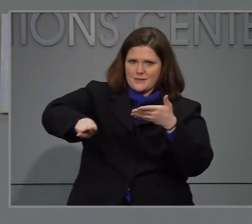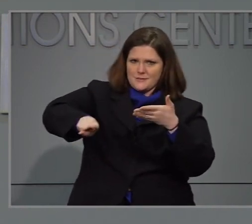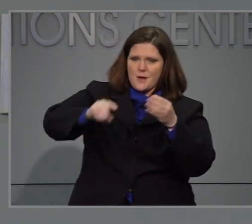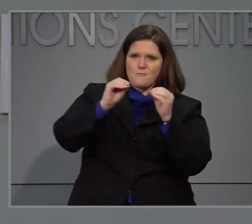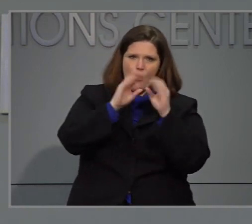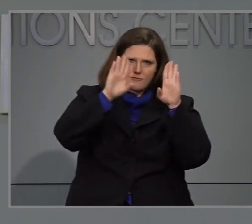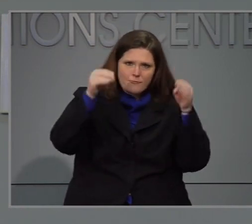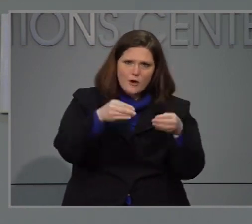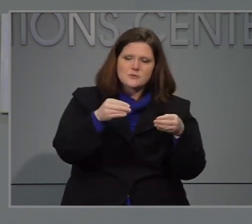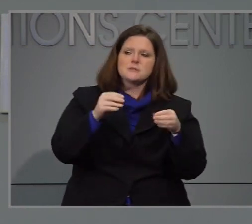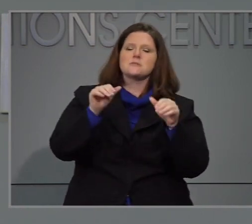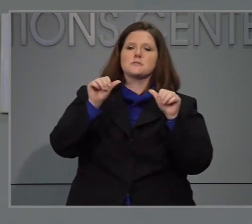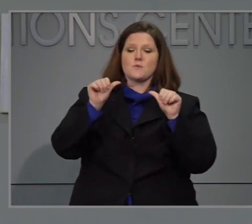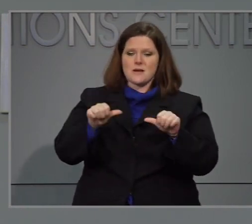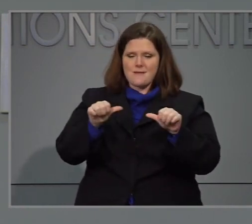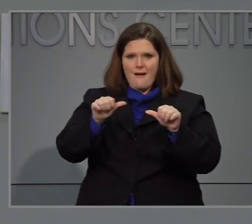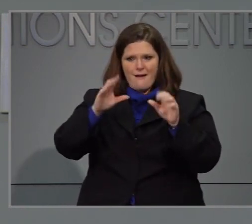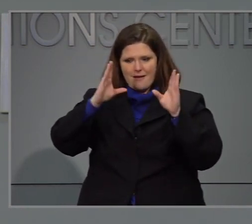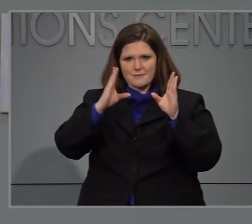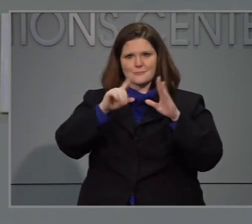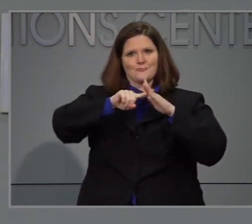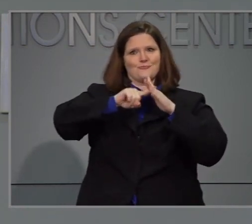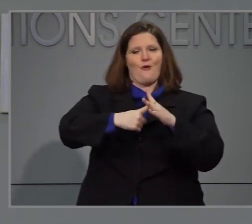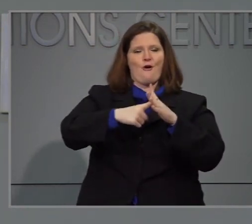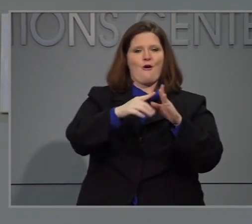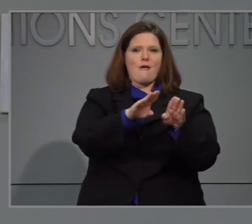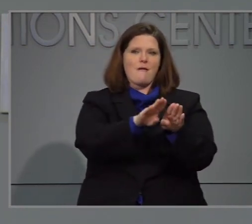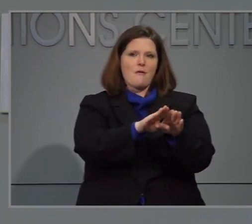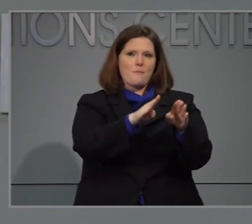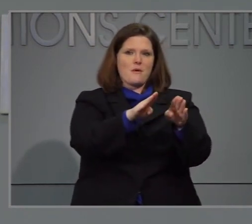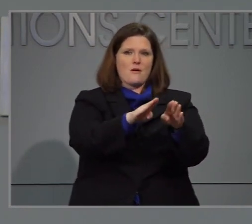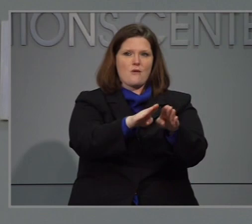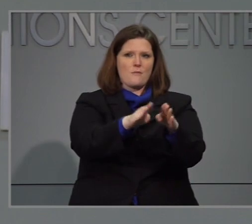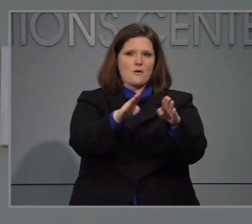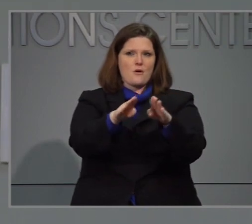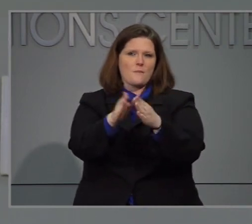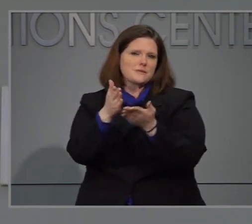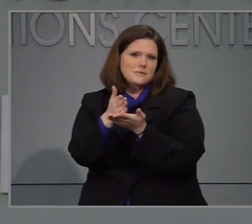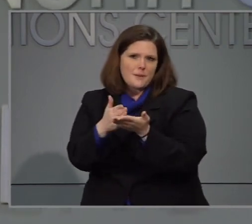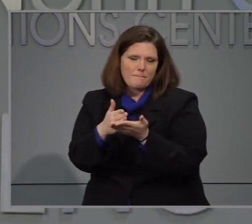e iniciar en la fase 1. Gracias.